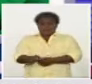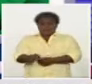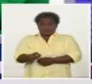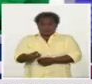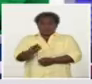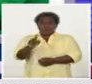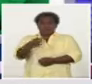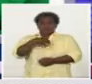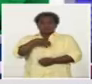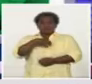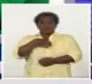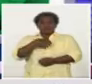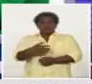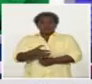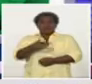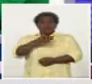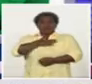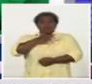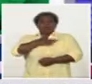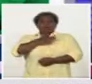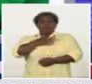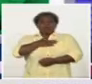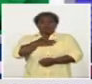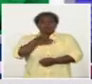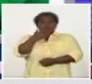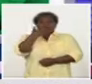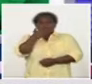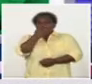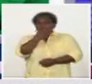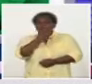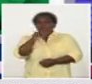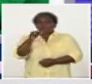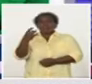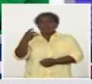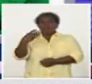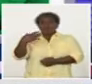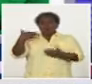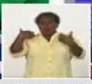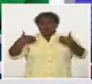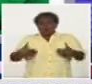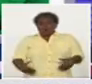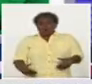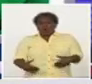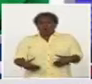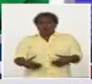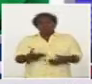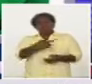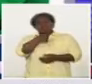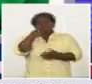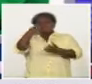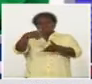presentó tos, secreción nasal y dolores musculares, pues lamentablemente fallece.